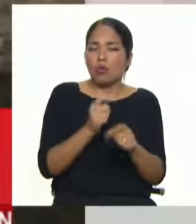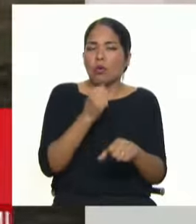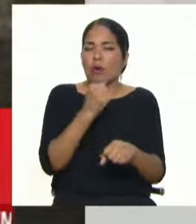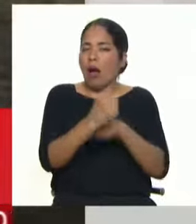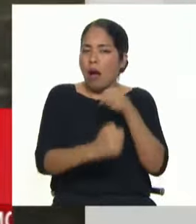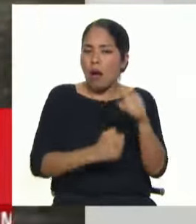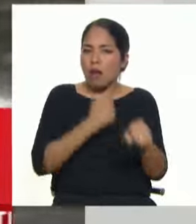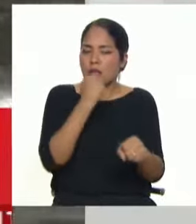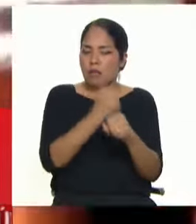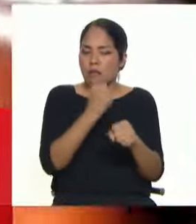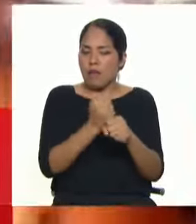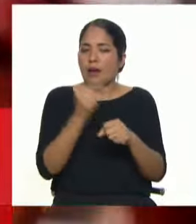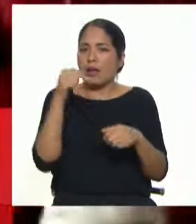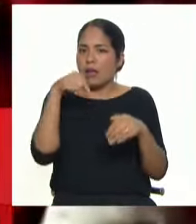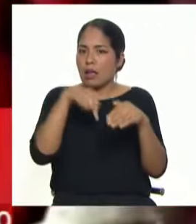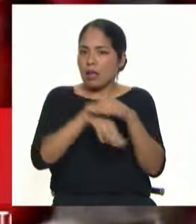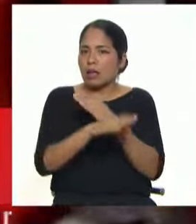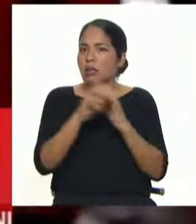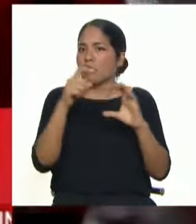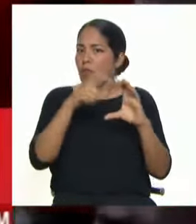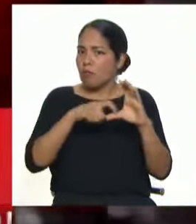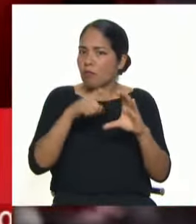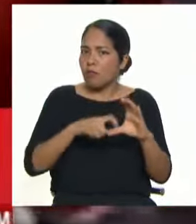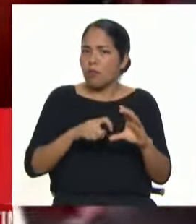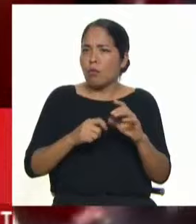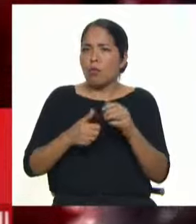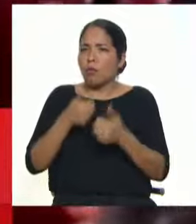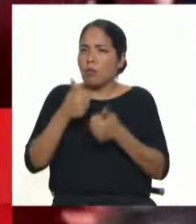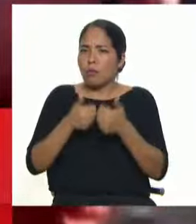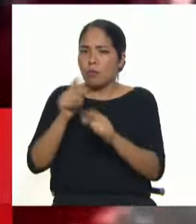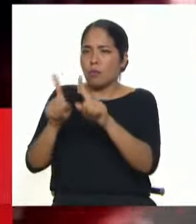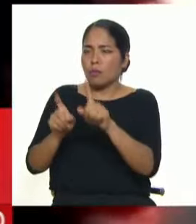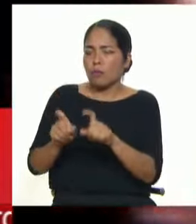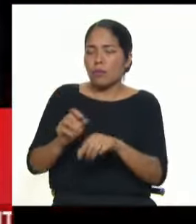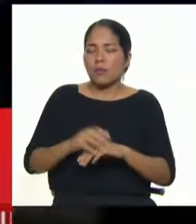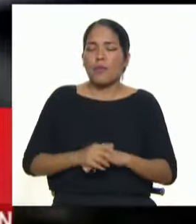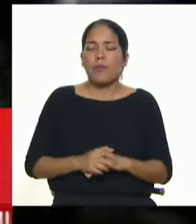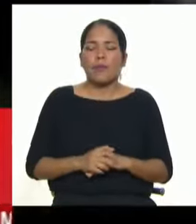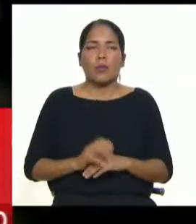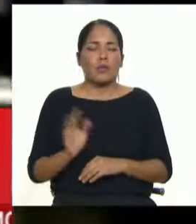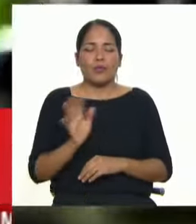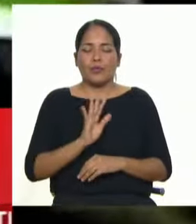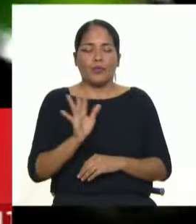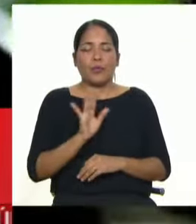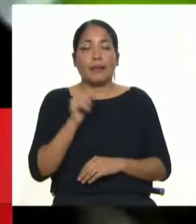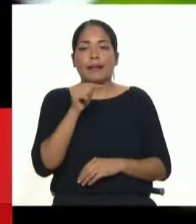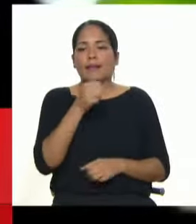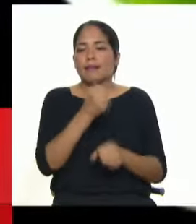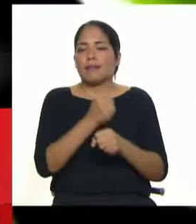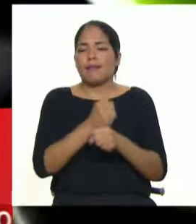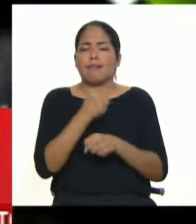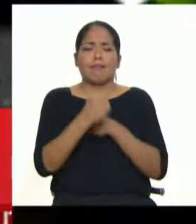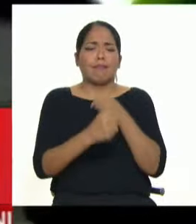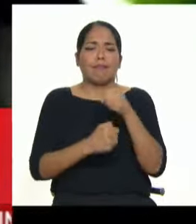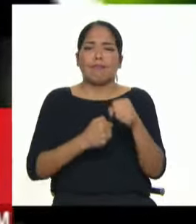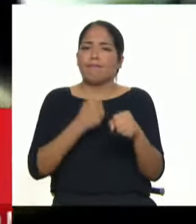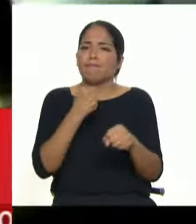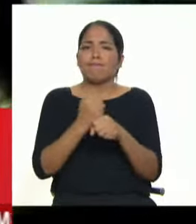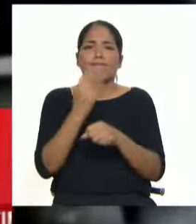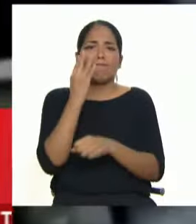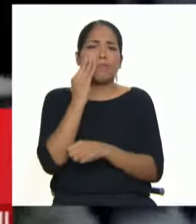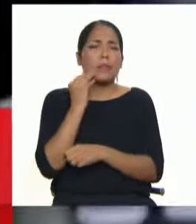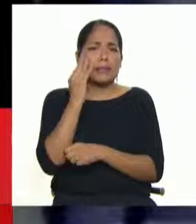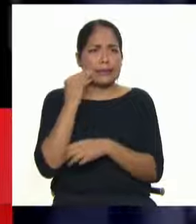era una persona que recién había llegado a la zona? No, es un trabajador ya con bastante trayectoria, con